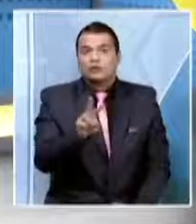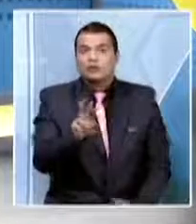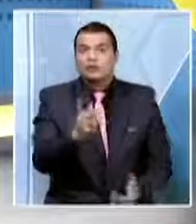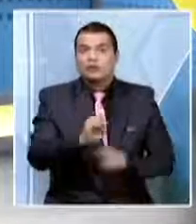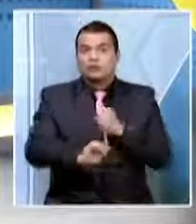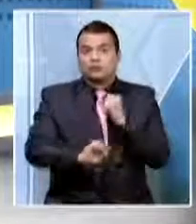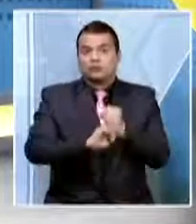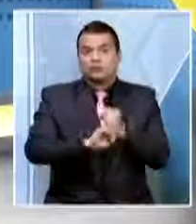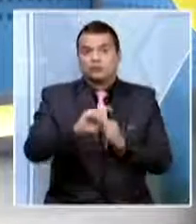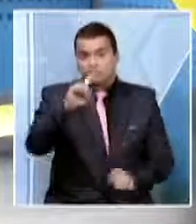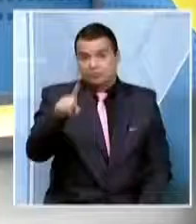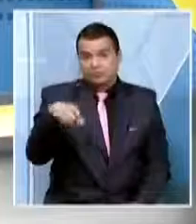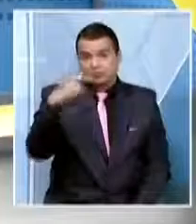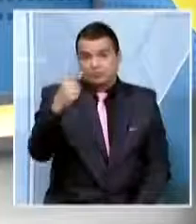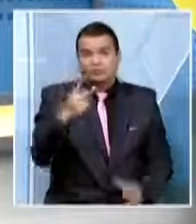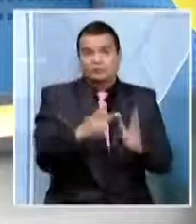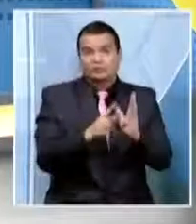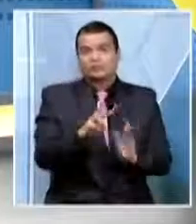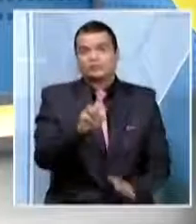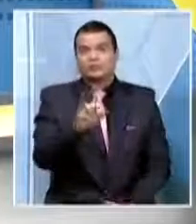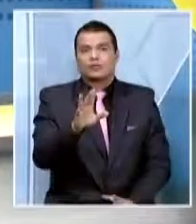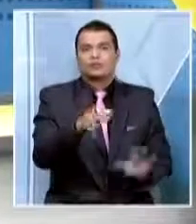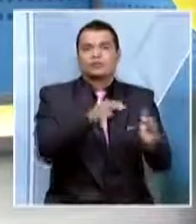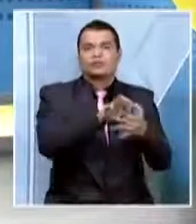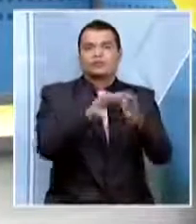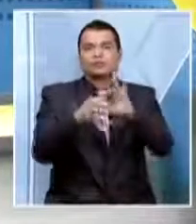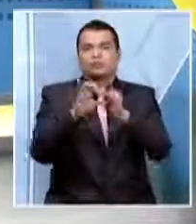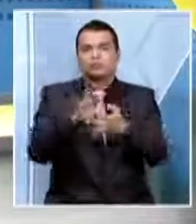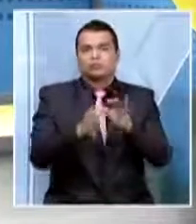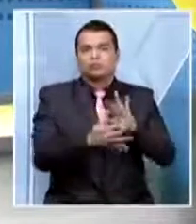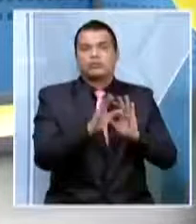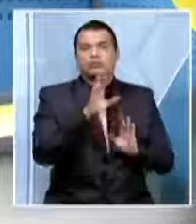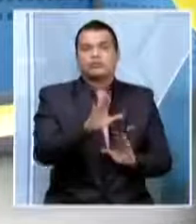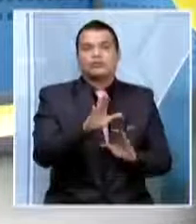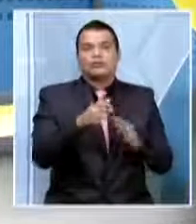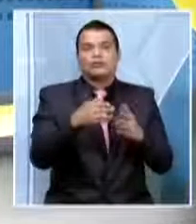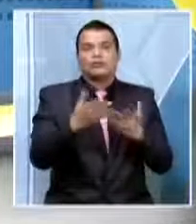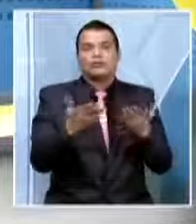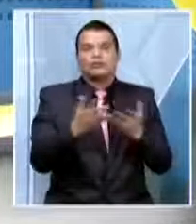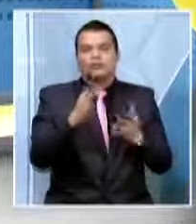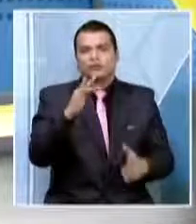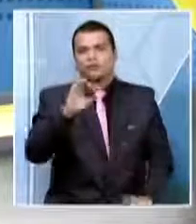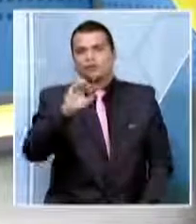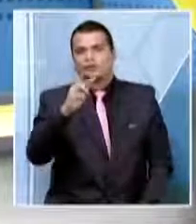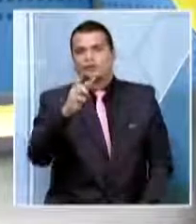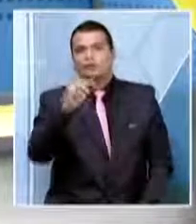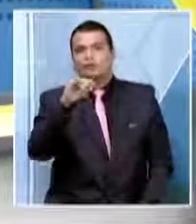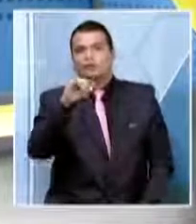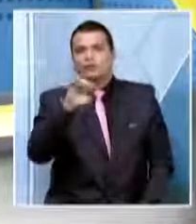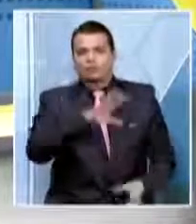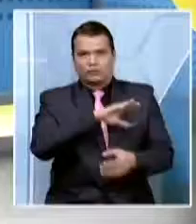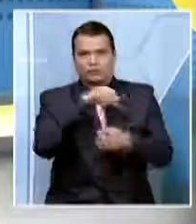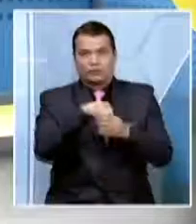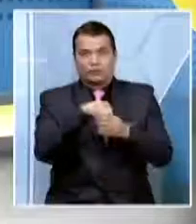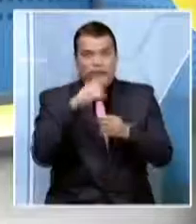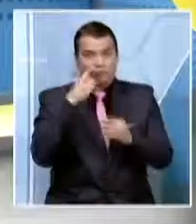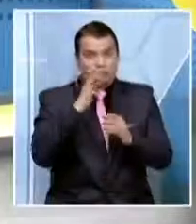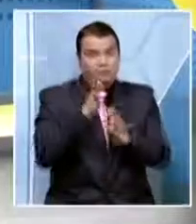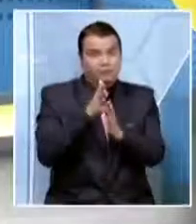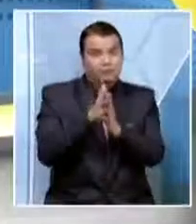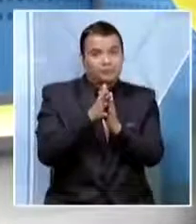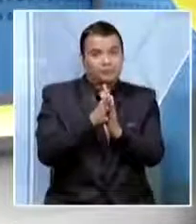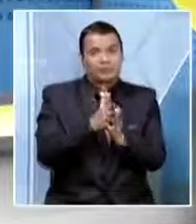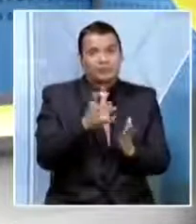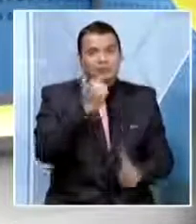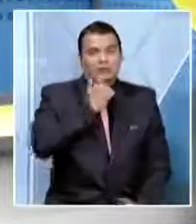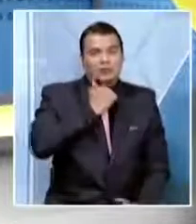que el próximo año serán los Juegos Olímpicos en Tokio. Lo voy a dejar con el panorama deportivo. Nos vemos mañana, Dios mediante, con más deporte. Pero antes recuerde, la terquedad